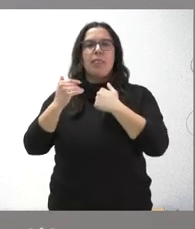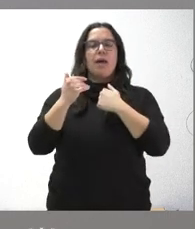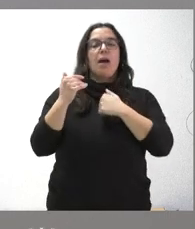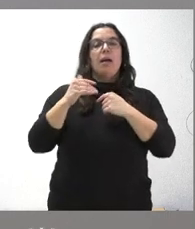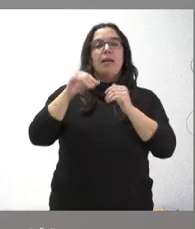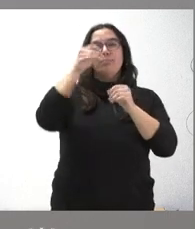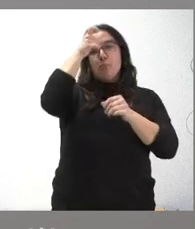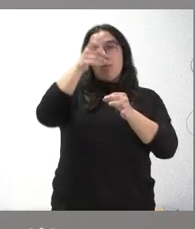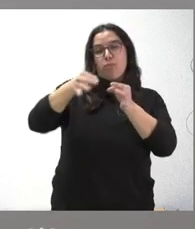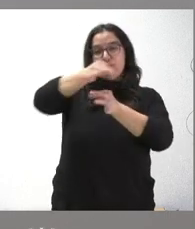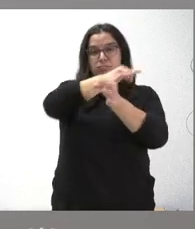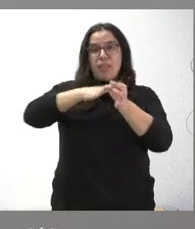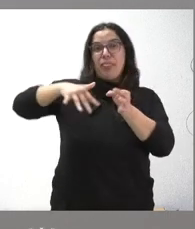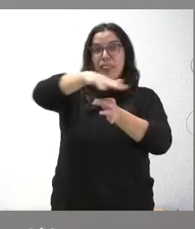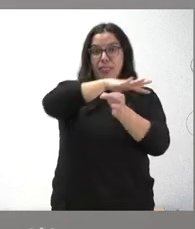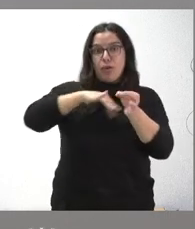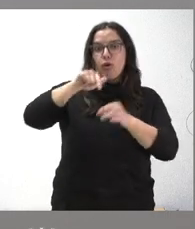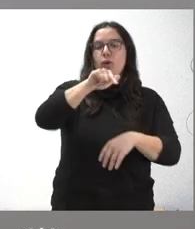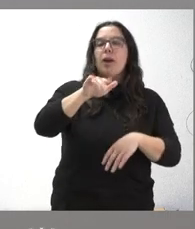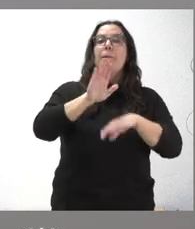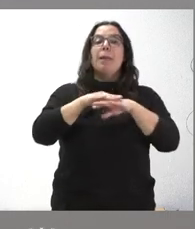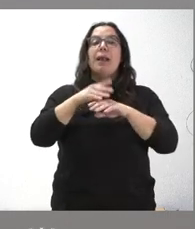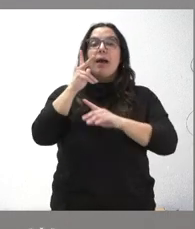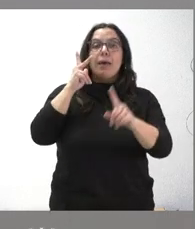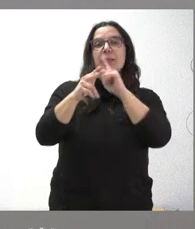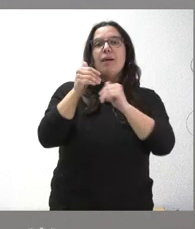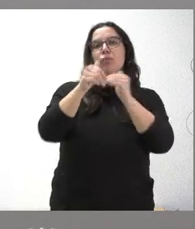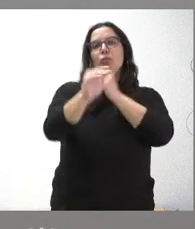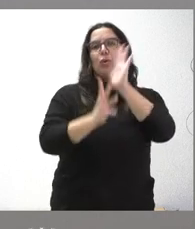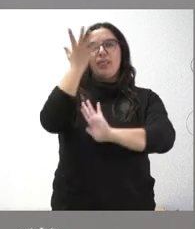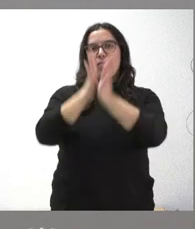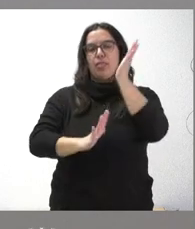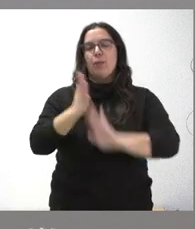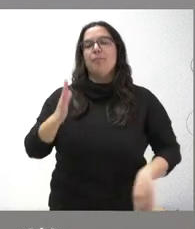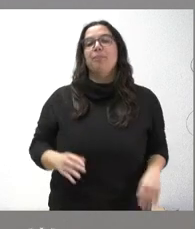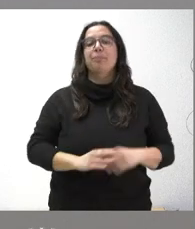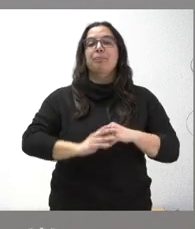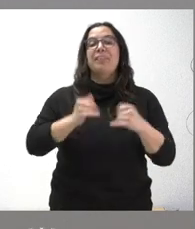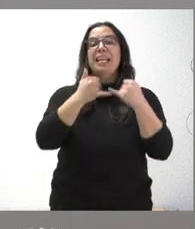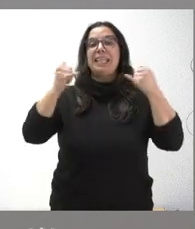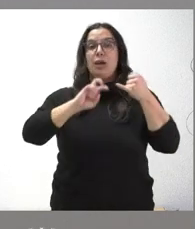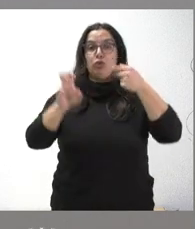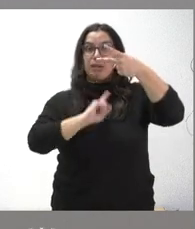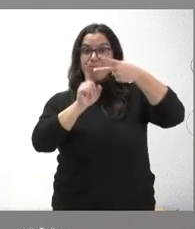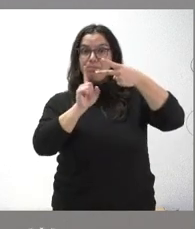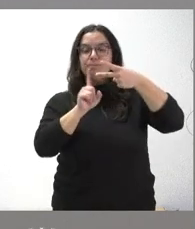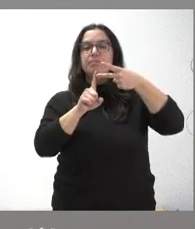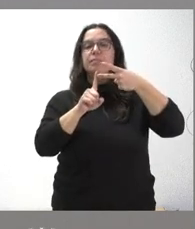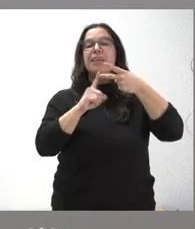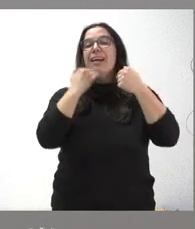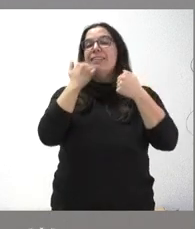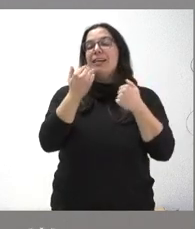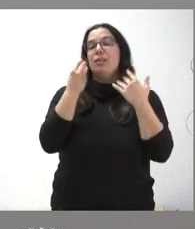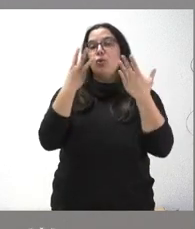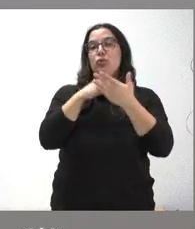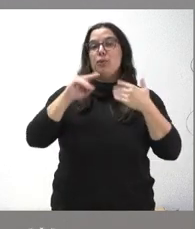Rurales para prevenir posibles fuegos forestales y una segunda ayuda en este caso de casi 8 millones